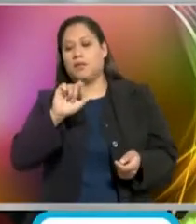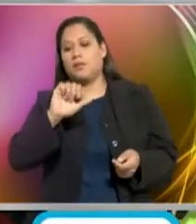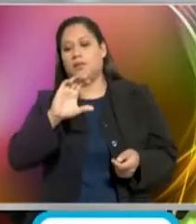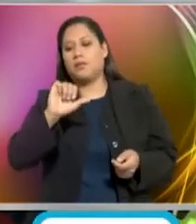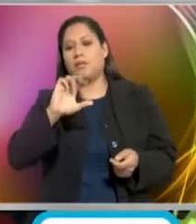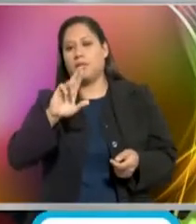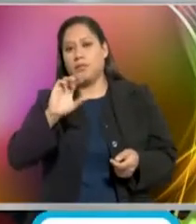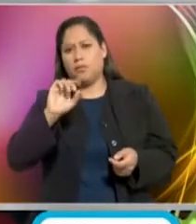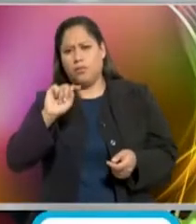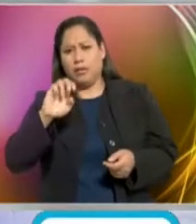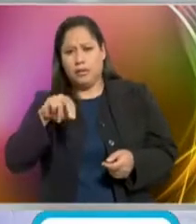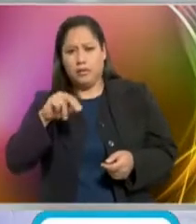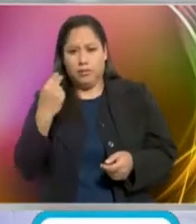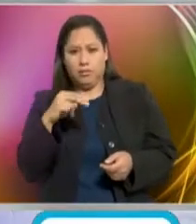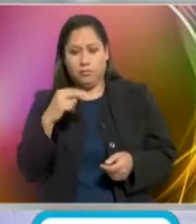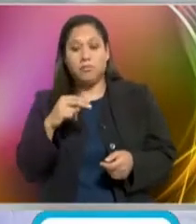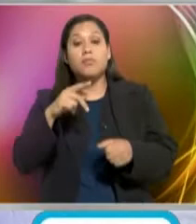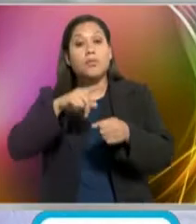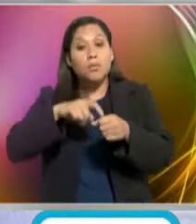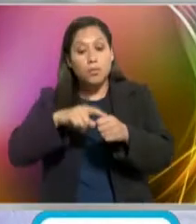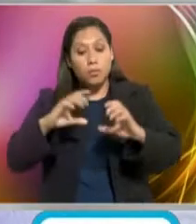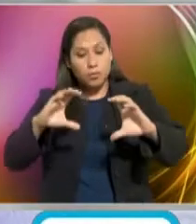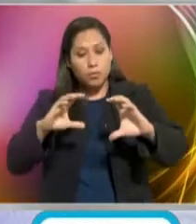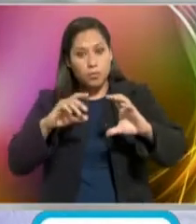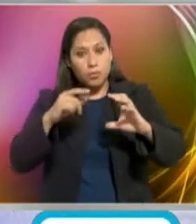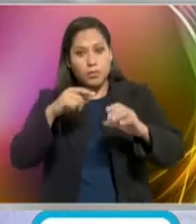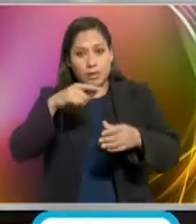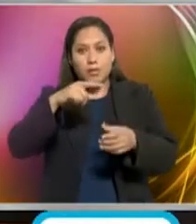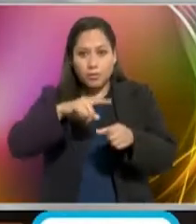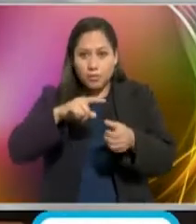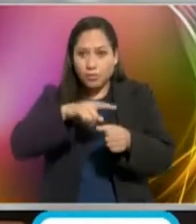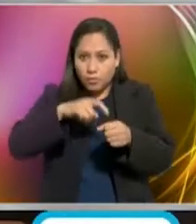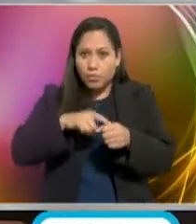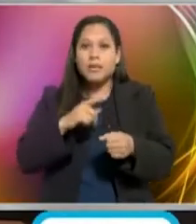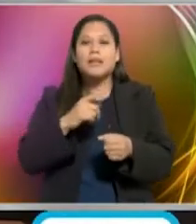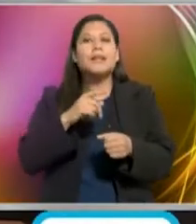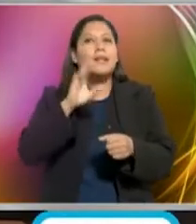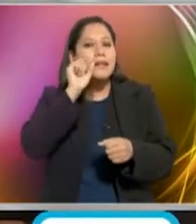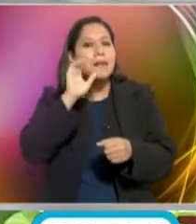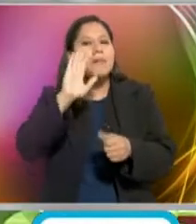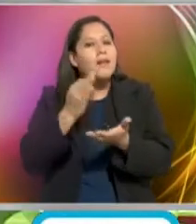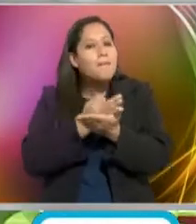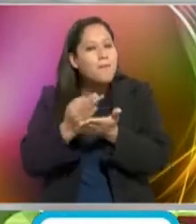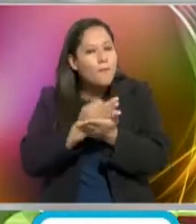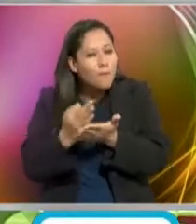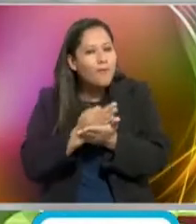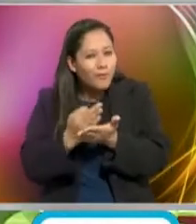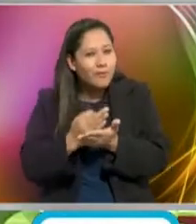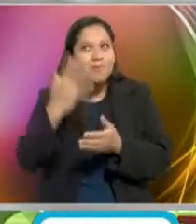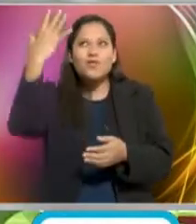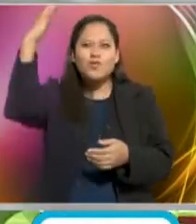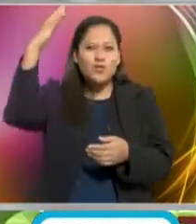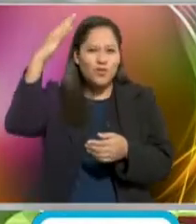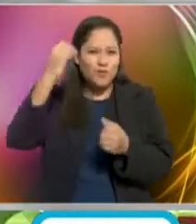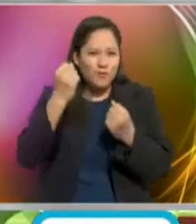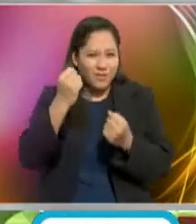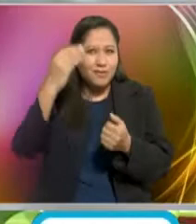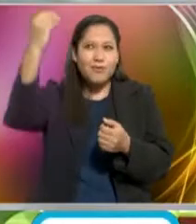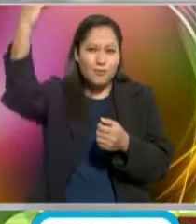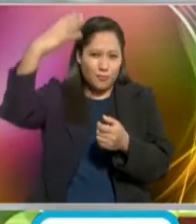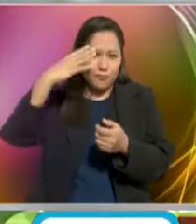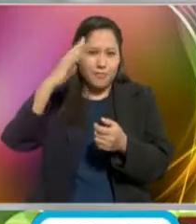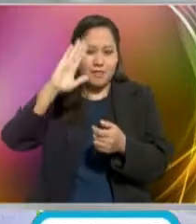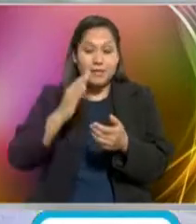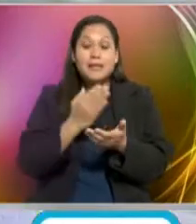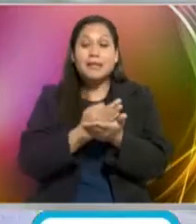Ajá. es el pigmento que le da el color naranja. Nos va a broncear un poquito, entonces, nos va a dar color en nuestro cuerpo. Exacto,